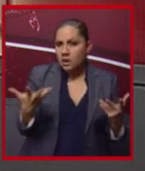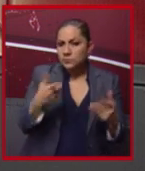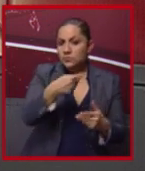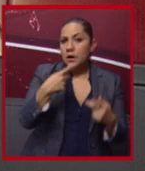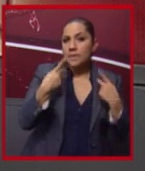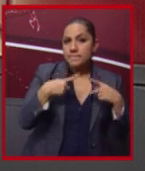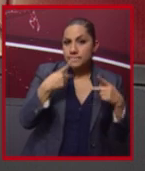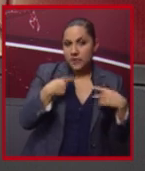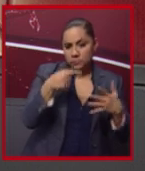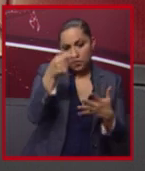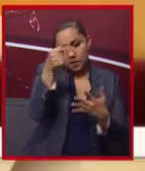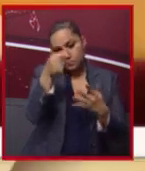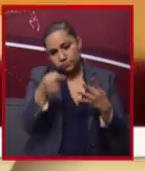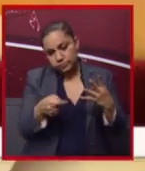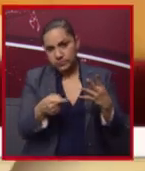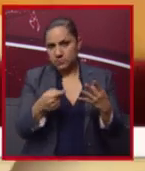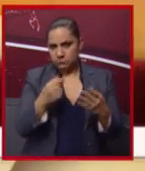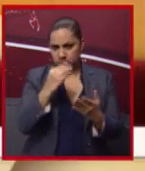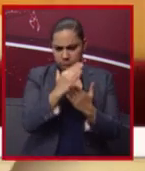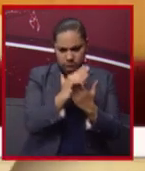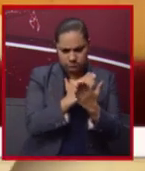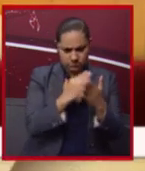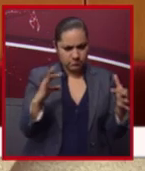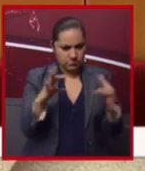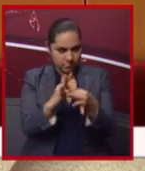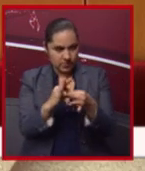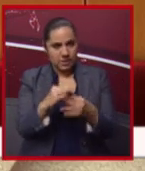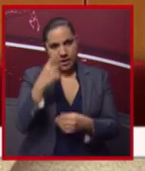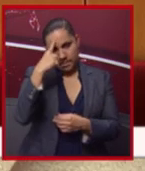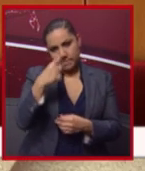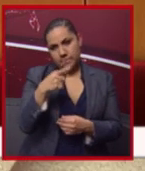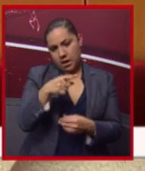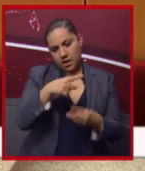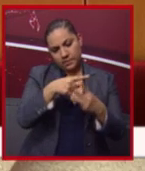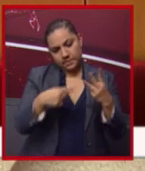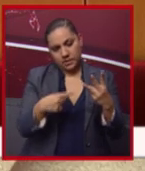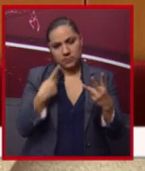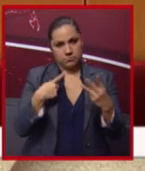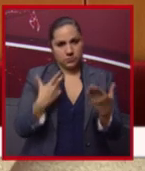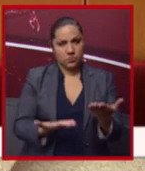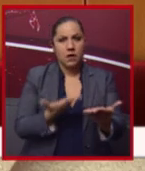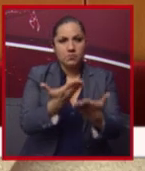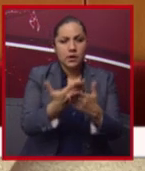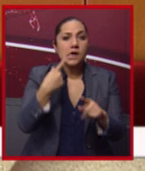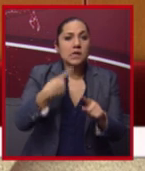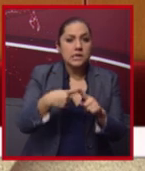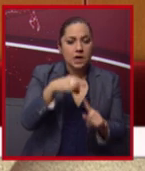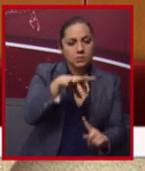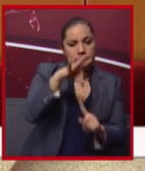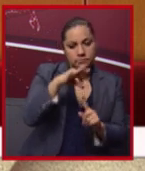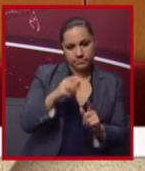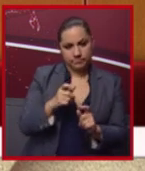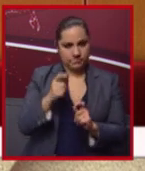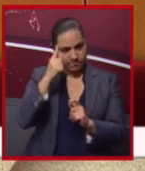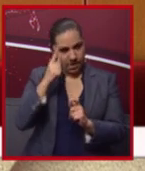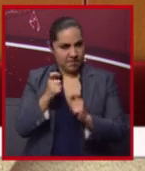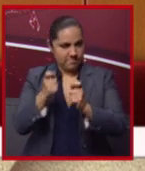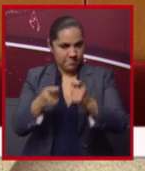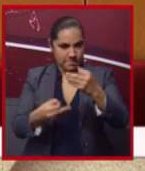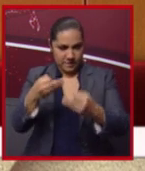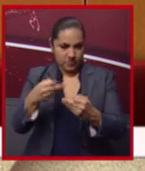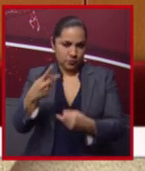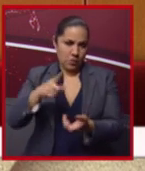que integran la terna para la elección de ministro o ministra de la Suprema Corte de Justicia de la Nación. Veamos cómo se desarrolló este debate. Fue el